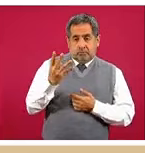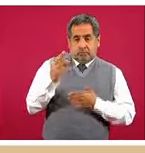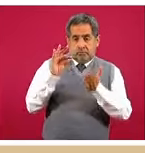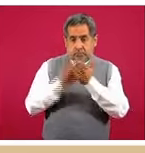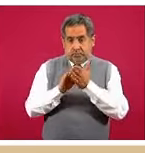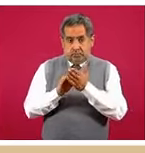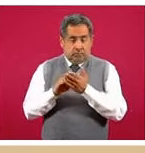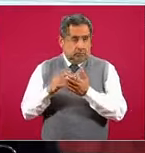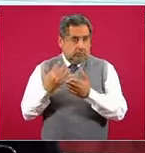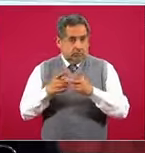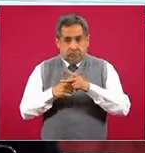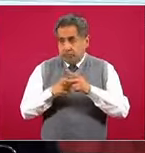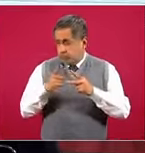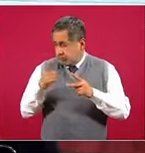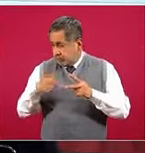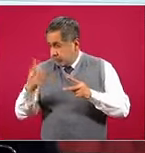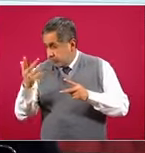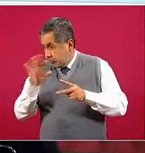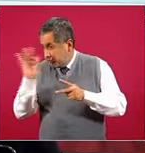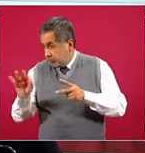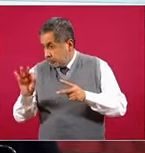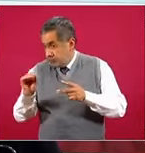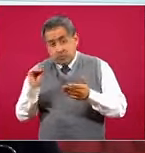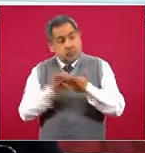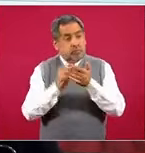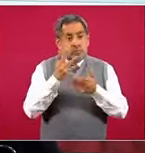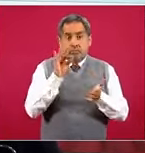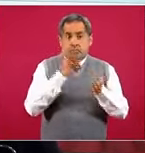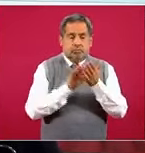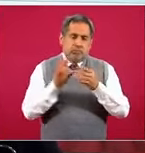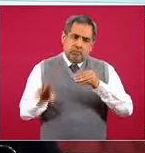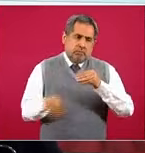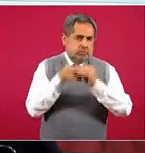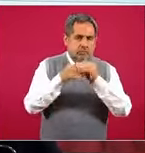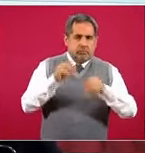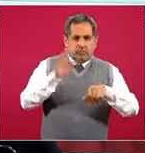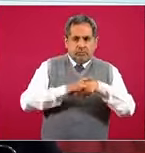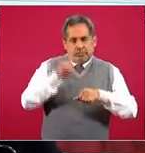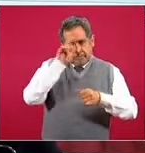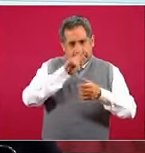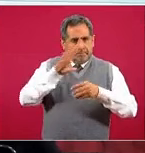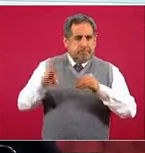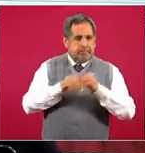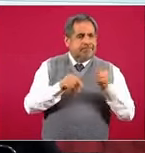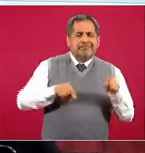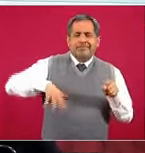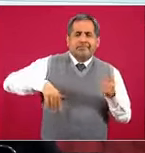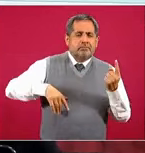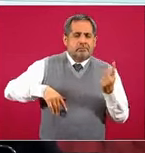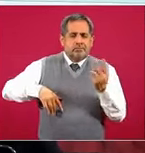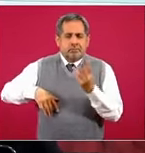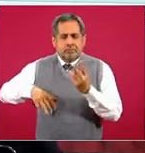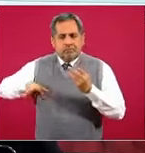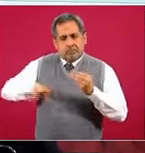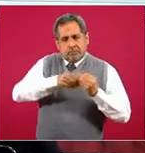de este indicador, y se le sumaría al resto de indicadores.